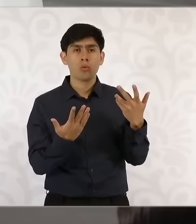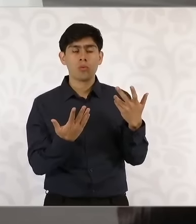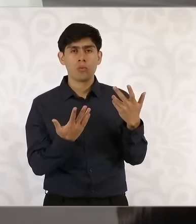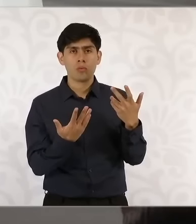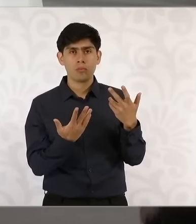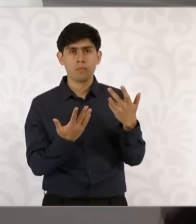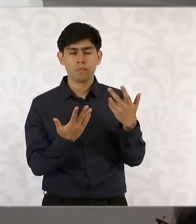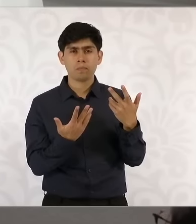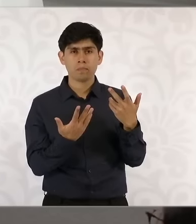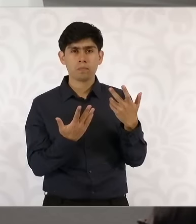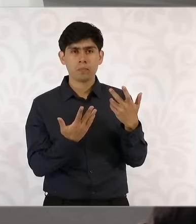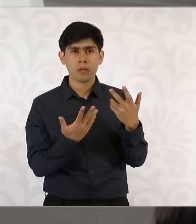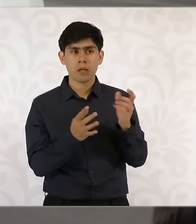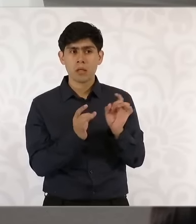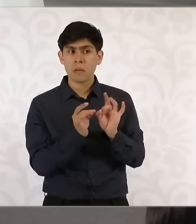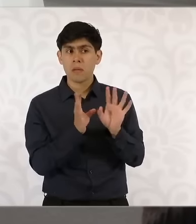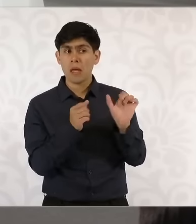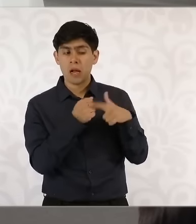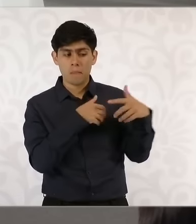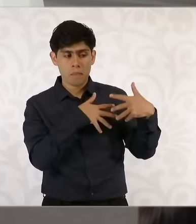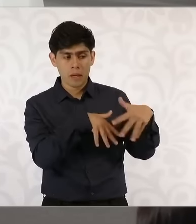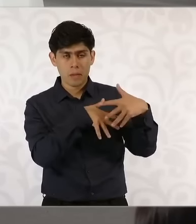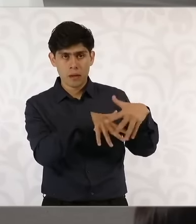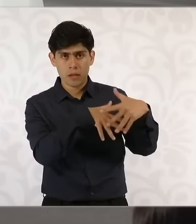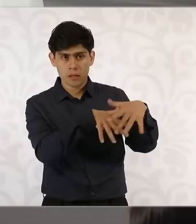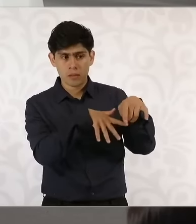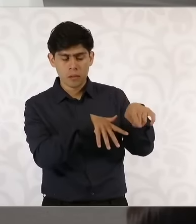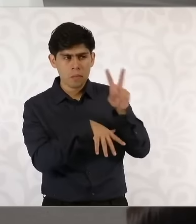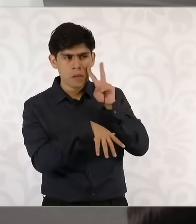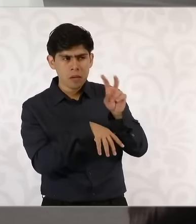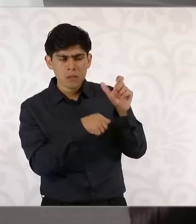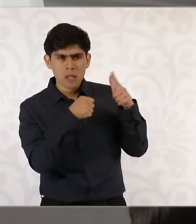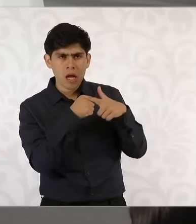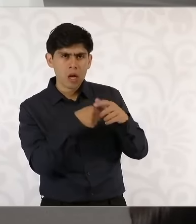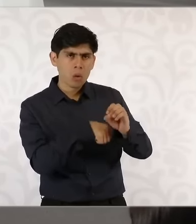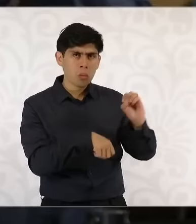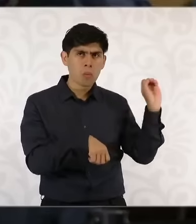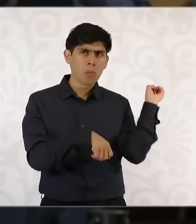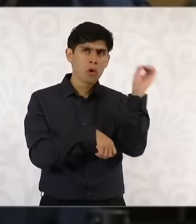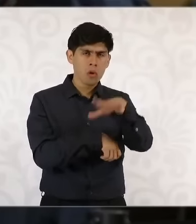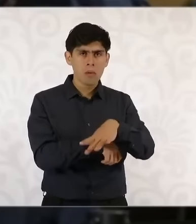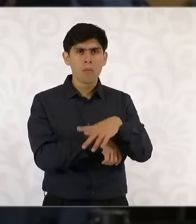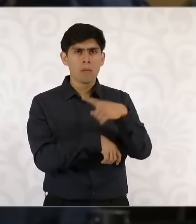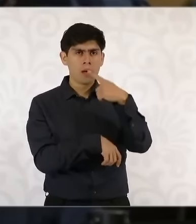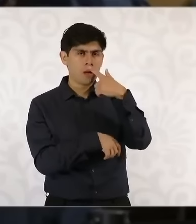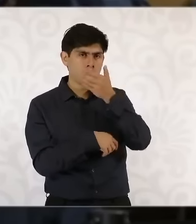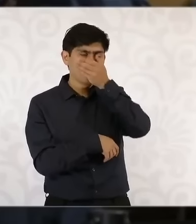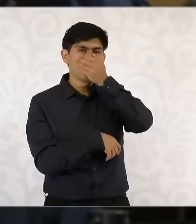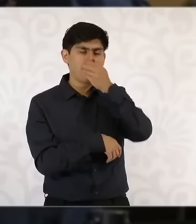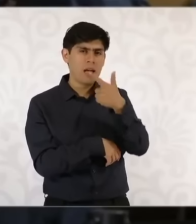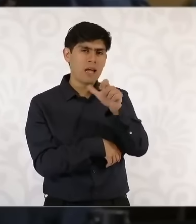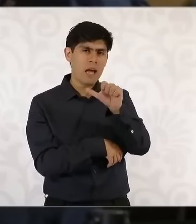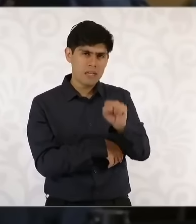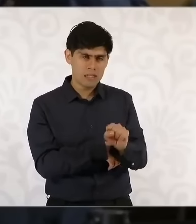alguna agresión o caía gas lacrimógeno. Bueno, se dice que fue el gas lacrimógeno, y ahí no está muy